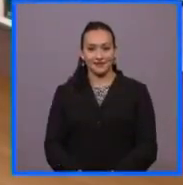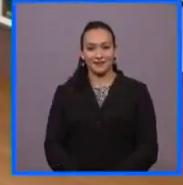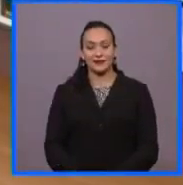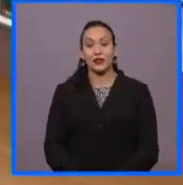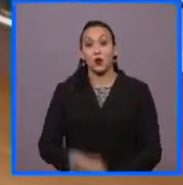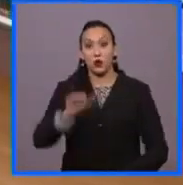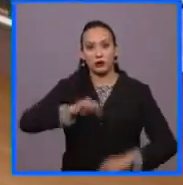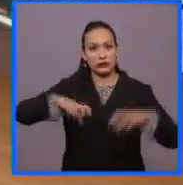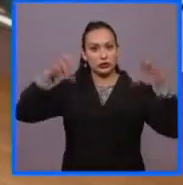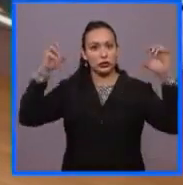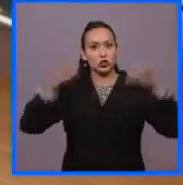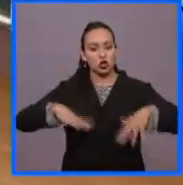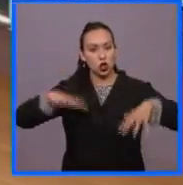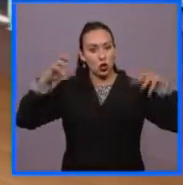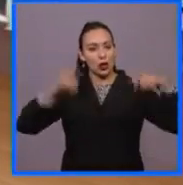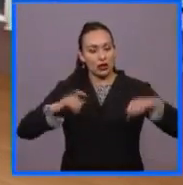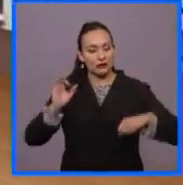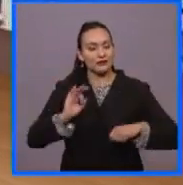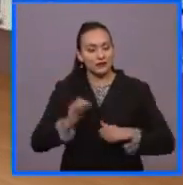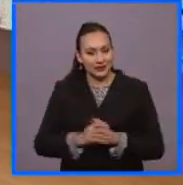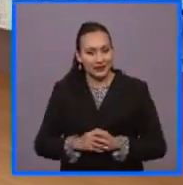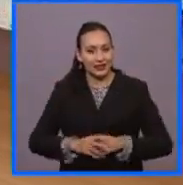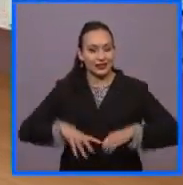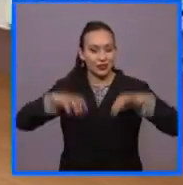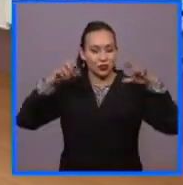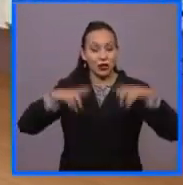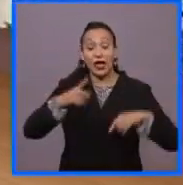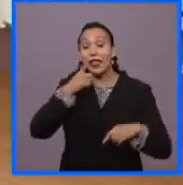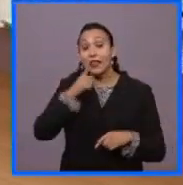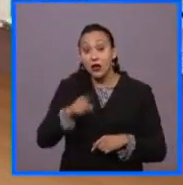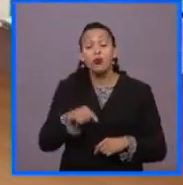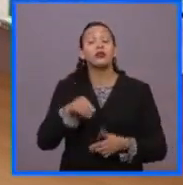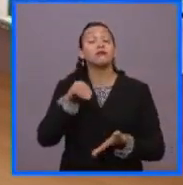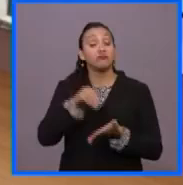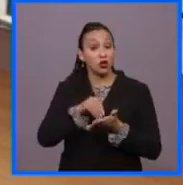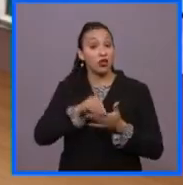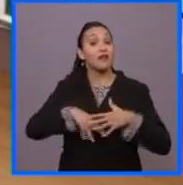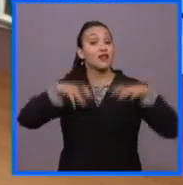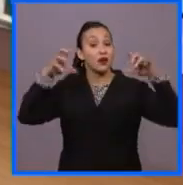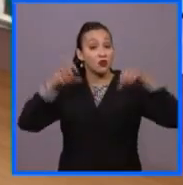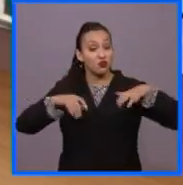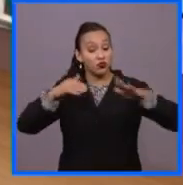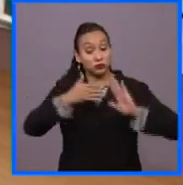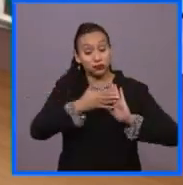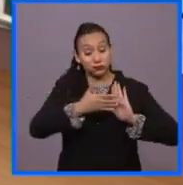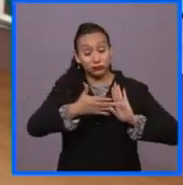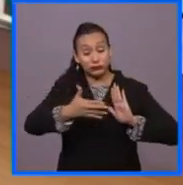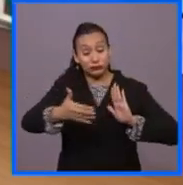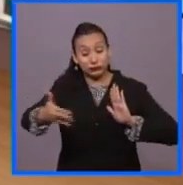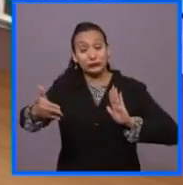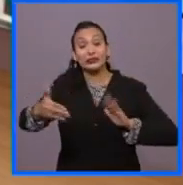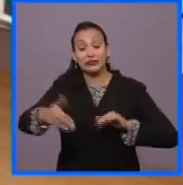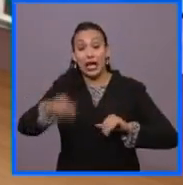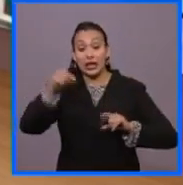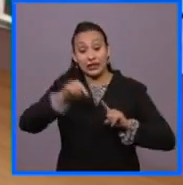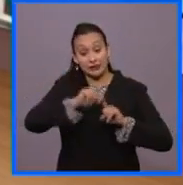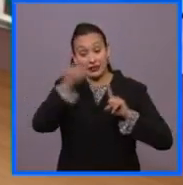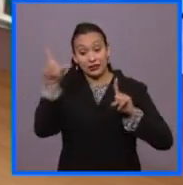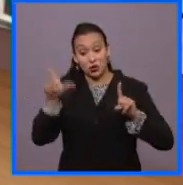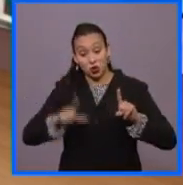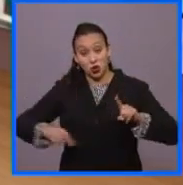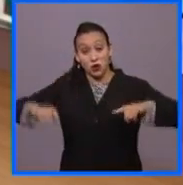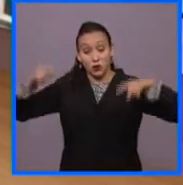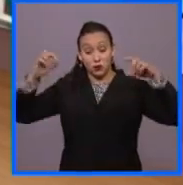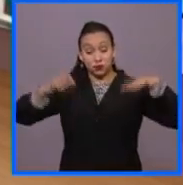Tarde lluviosa en el Valle de México. Conagua informó que se mantendrá el temporal de lluvias sobre gran parte de la República